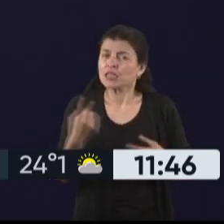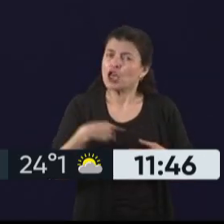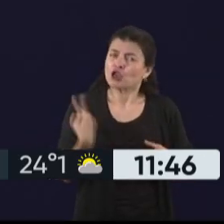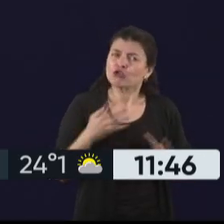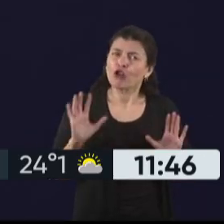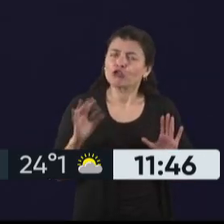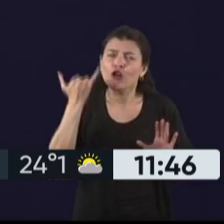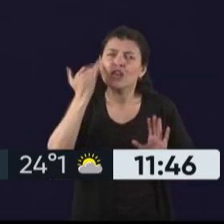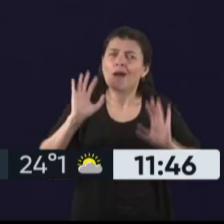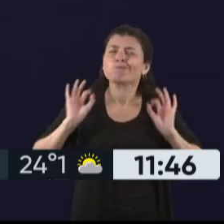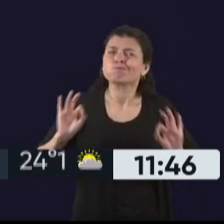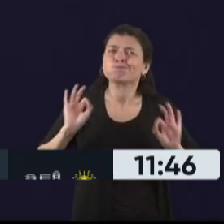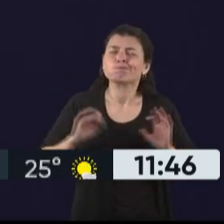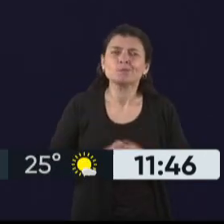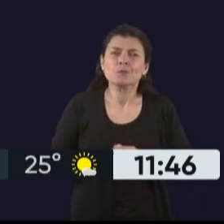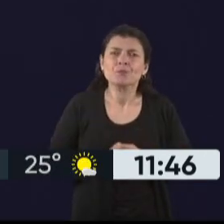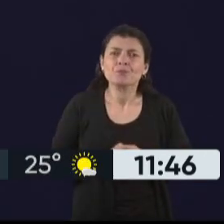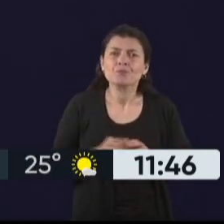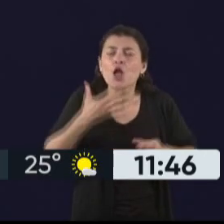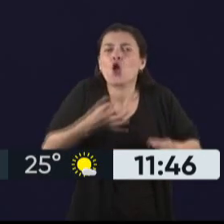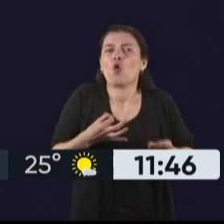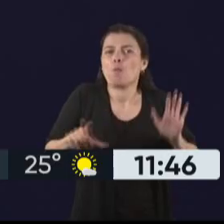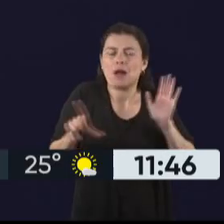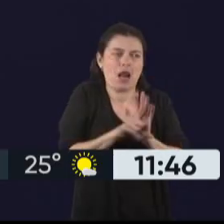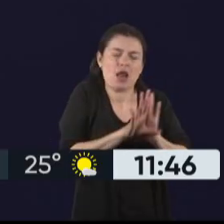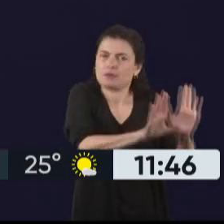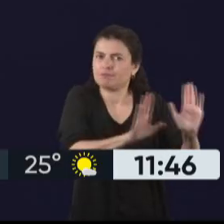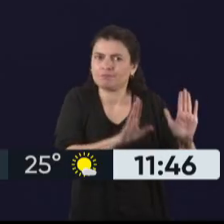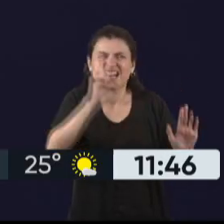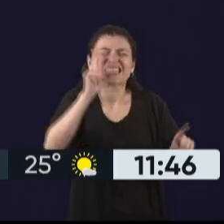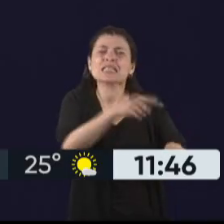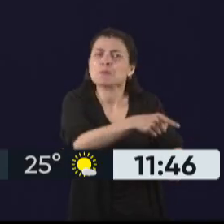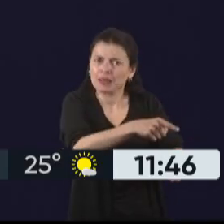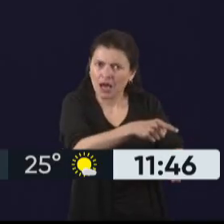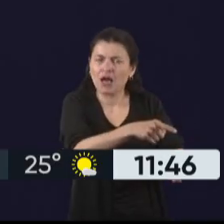cumplimos estrictamente con la ley. Nosotros, ley que